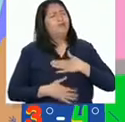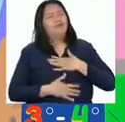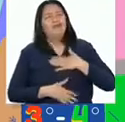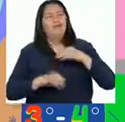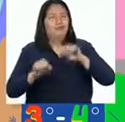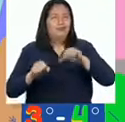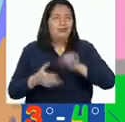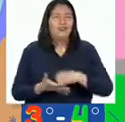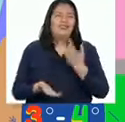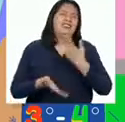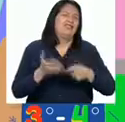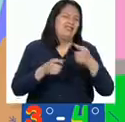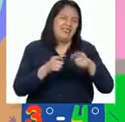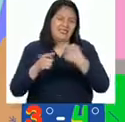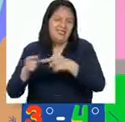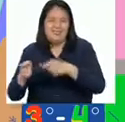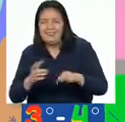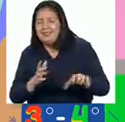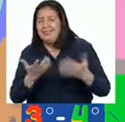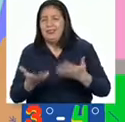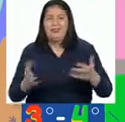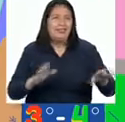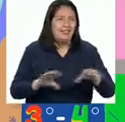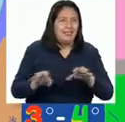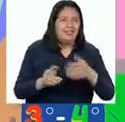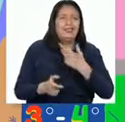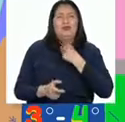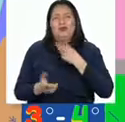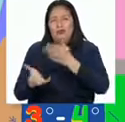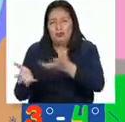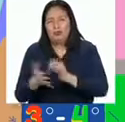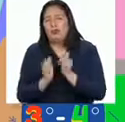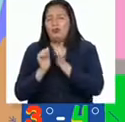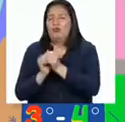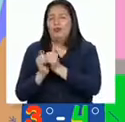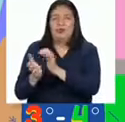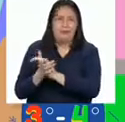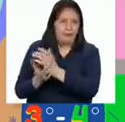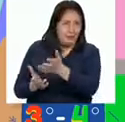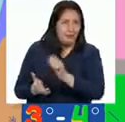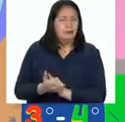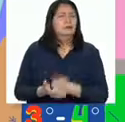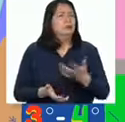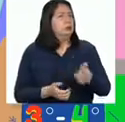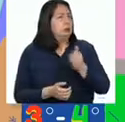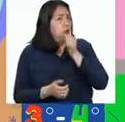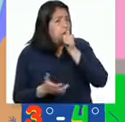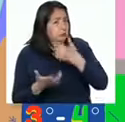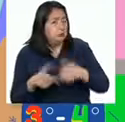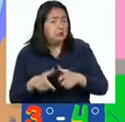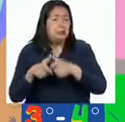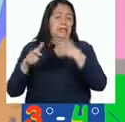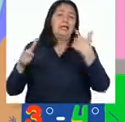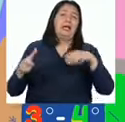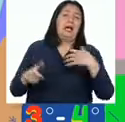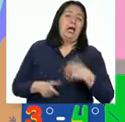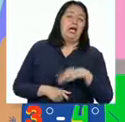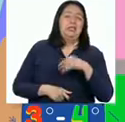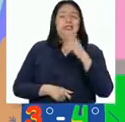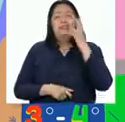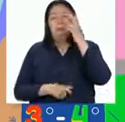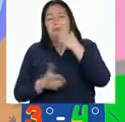divertidos, actividades que les gusta realizar juntos, secretos y grandes